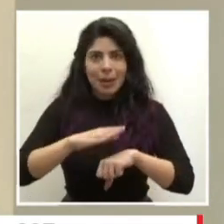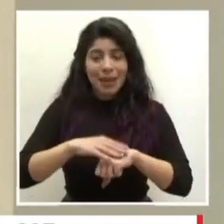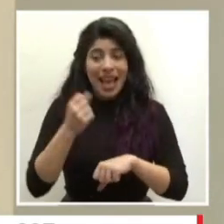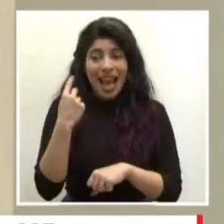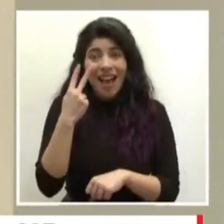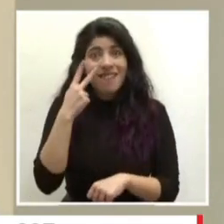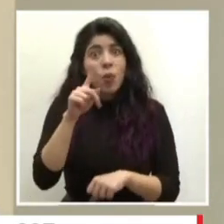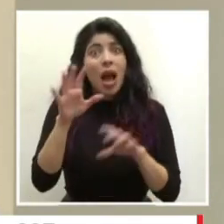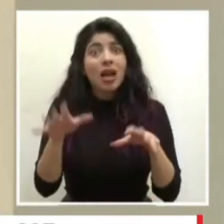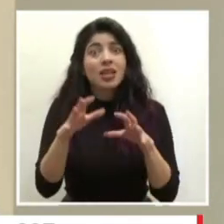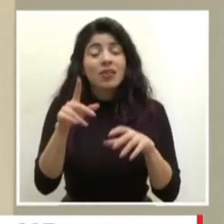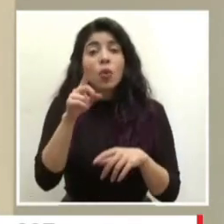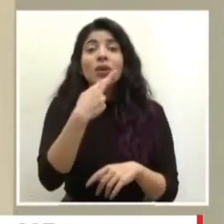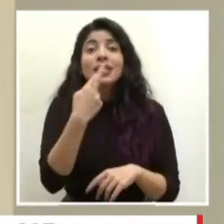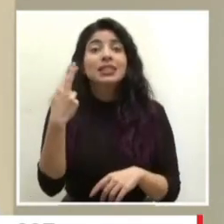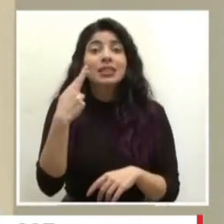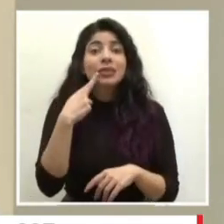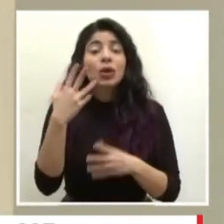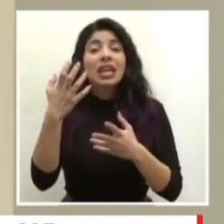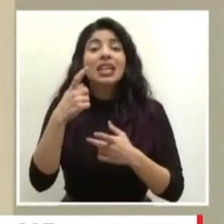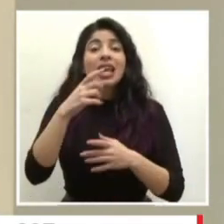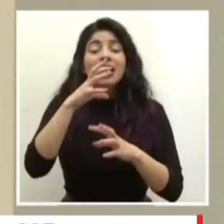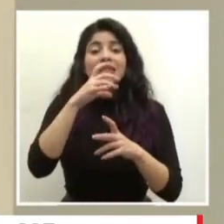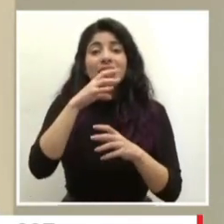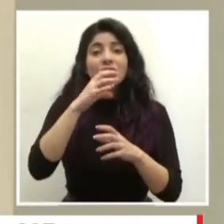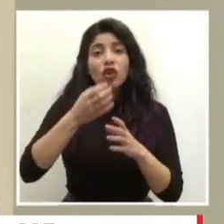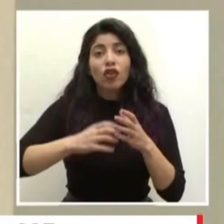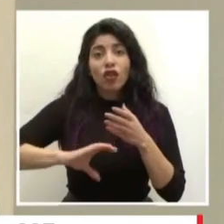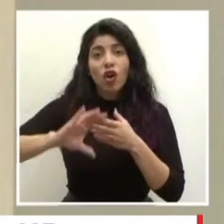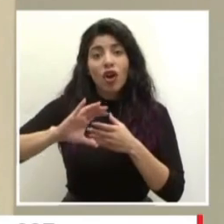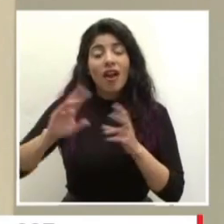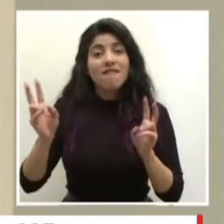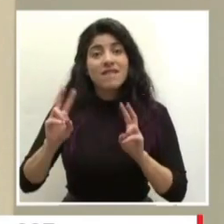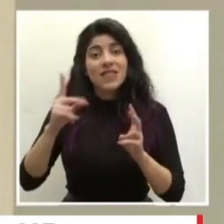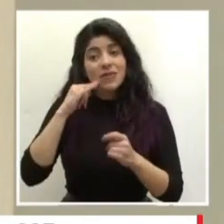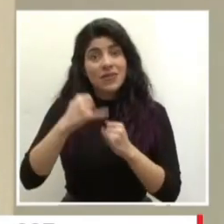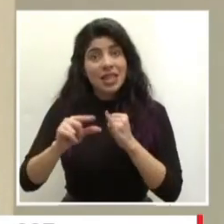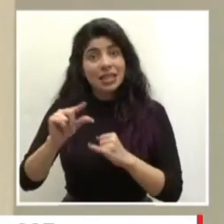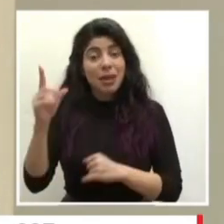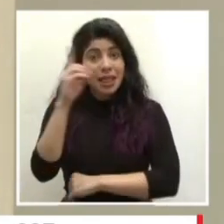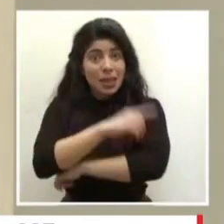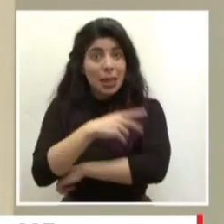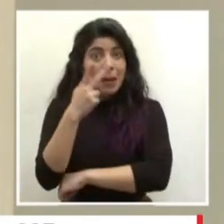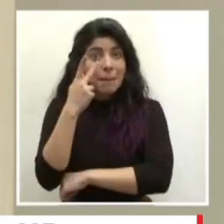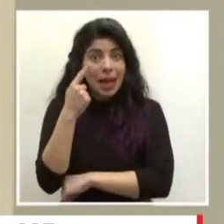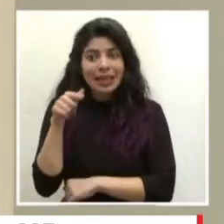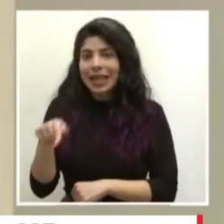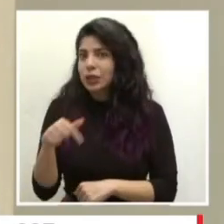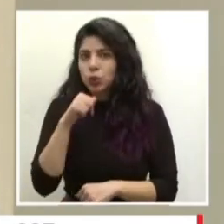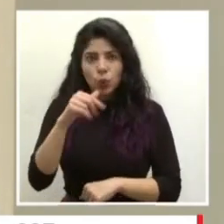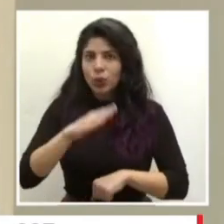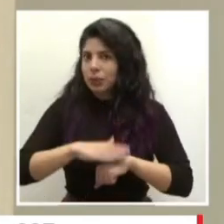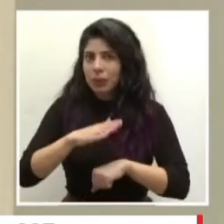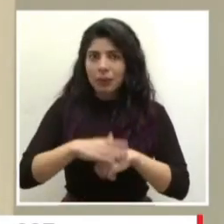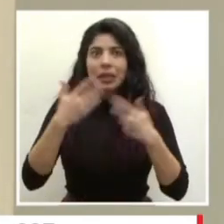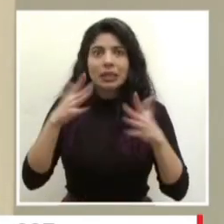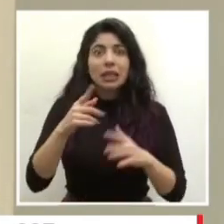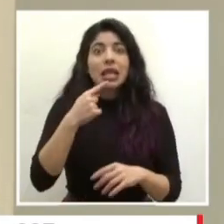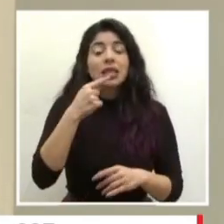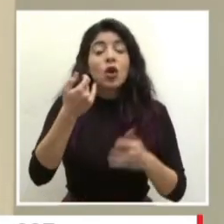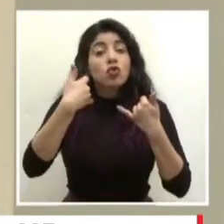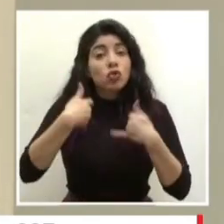una actividad en un restaurante que quieren tener un saxofonista en vivo para el fin de semana, para el Día del Padre. Eso no está permitido. Ya dijimos que